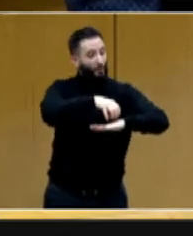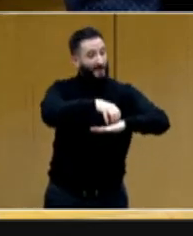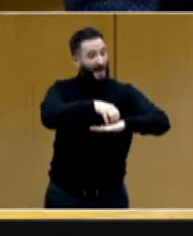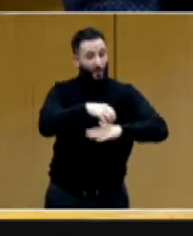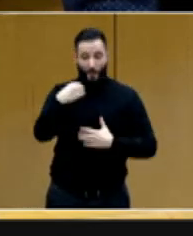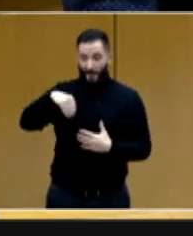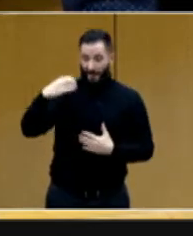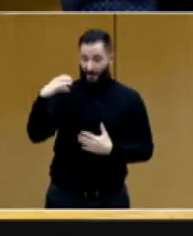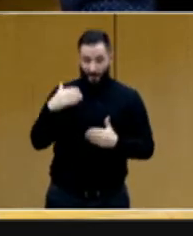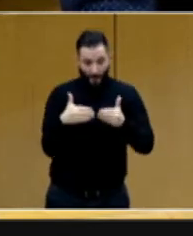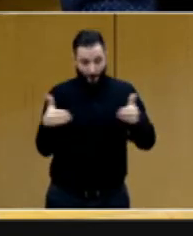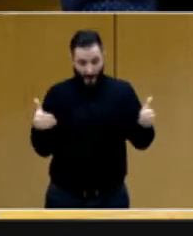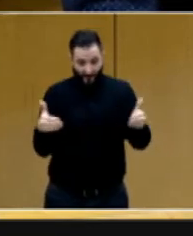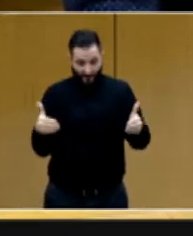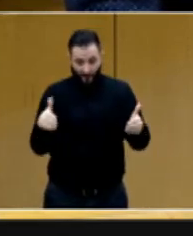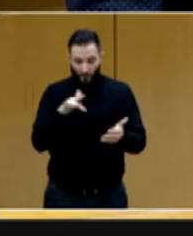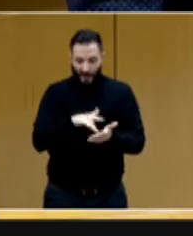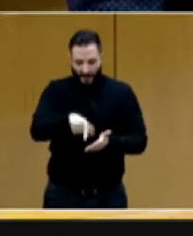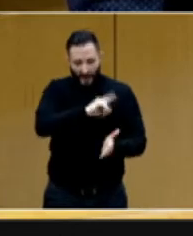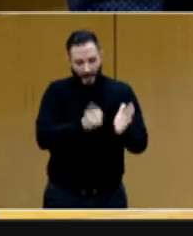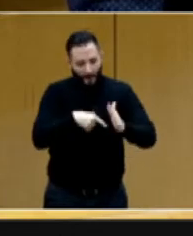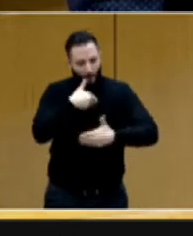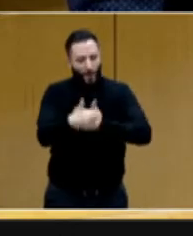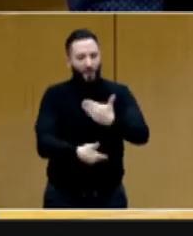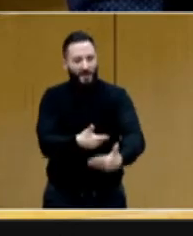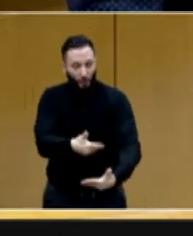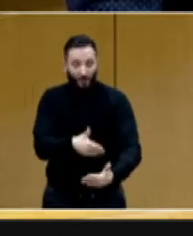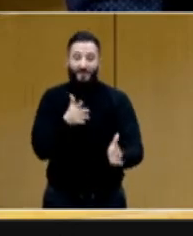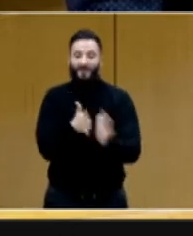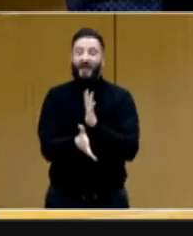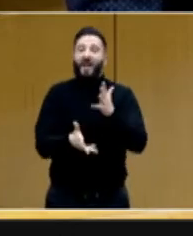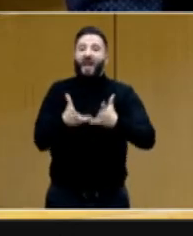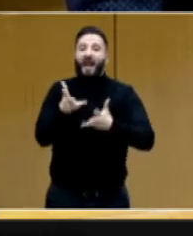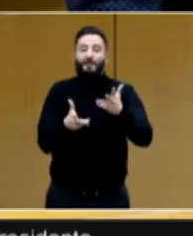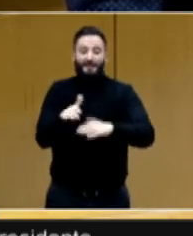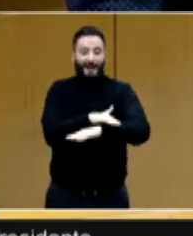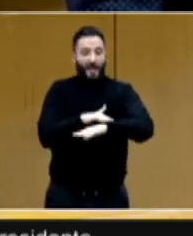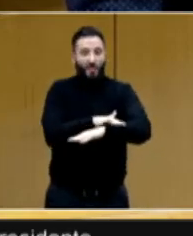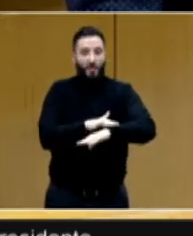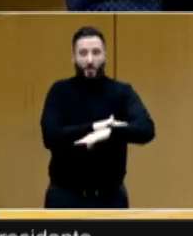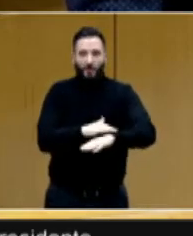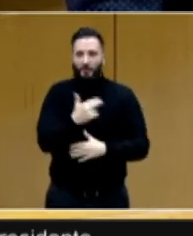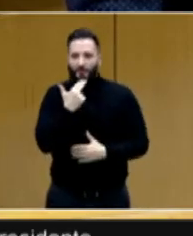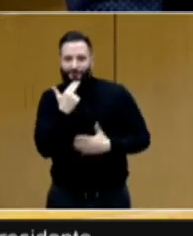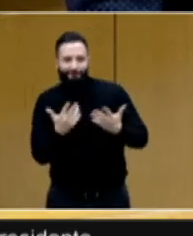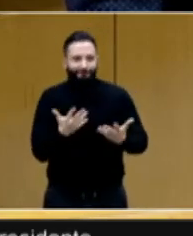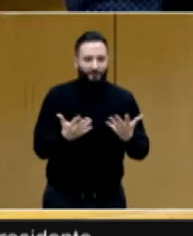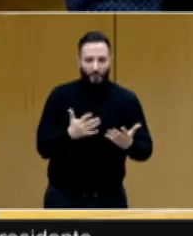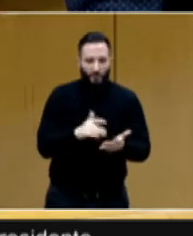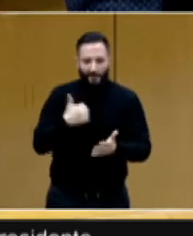Esta es una ley proceso la administración no puede pretender que la ley se cumpla solo porque se ha aprobado